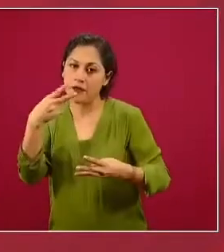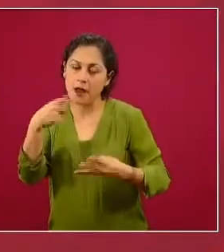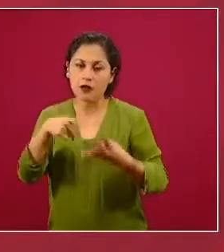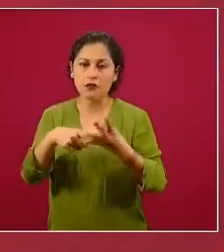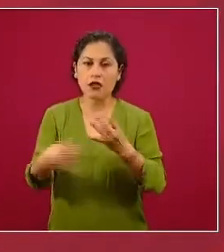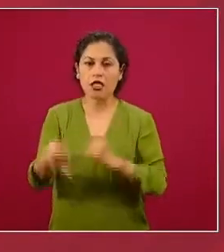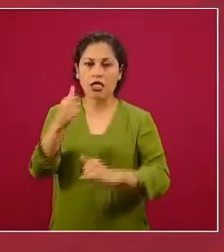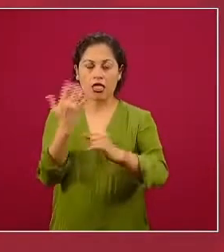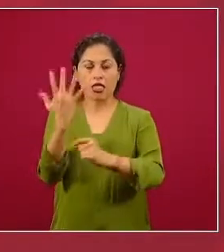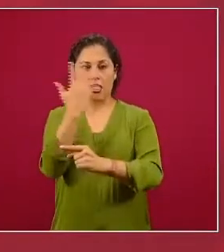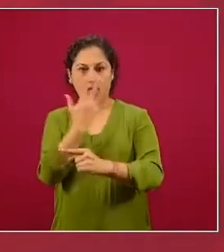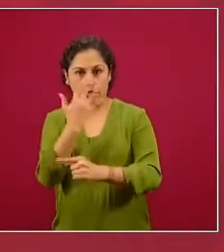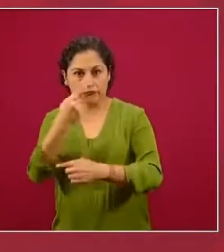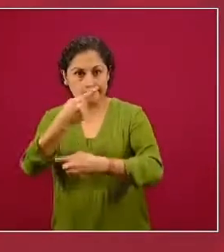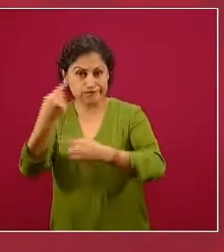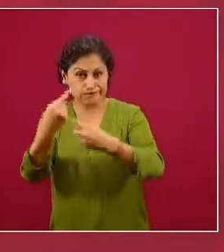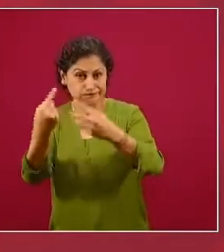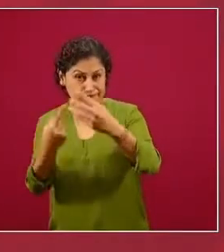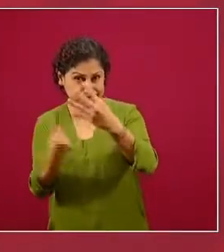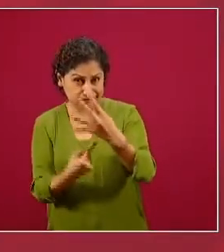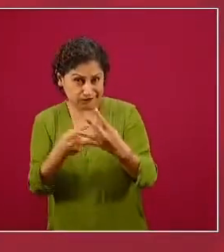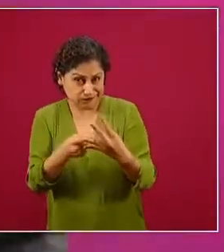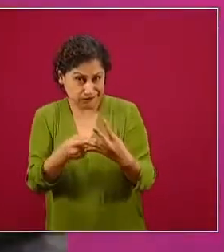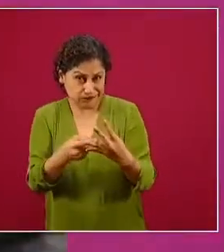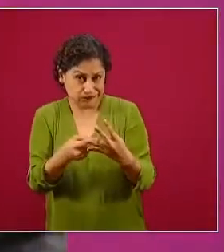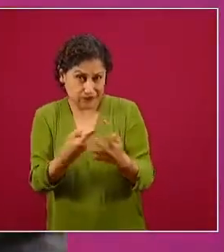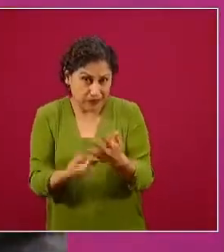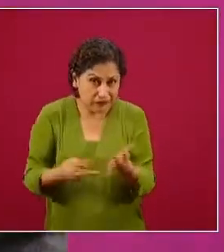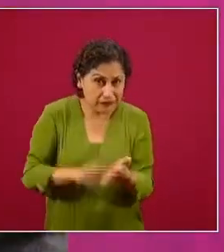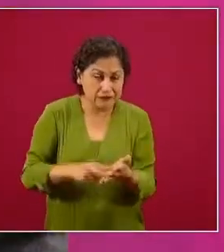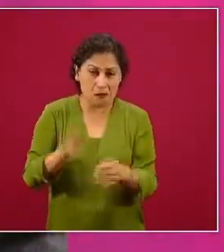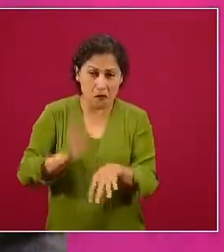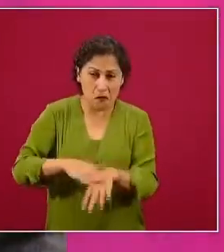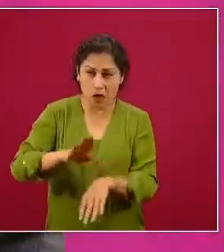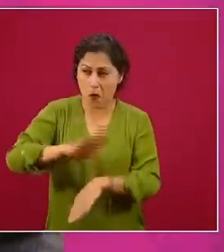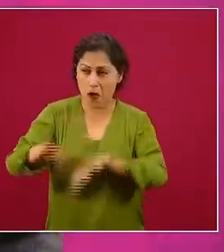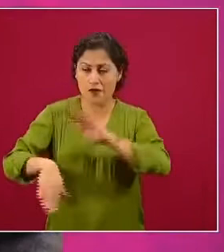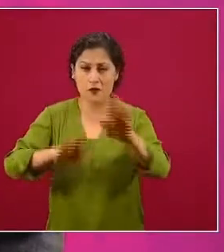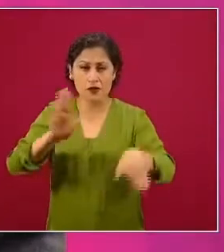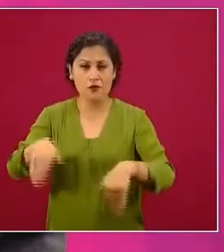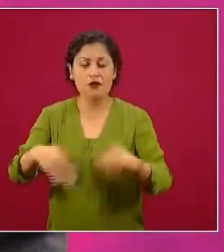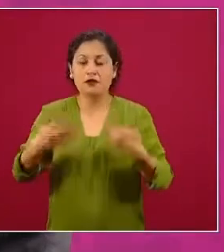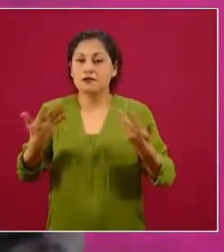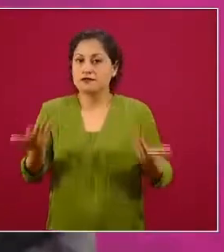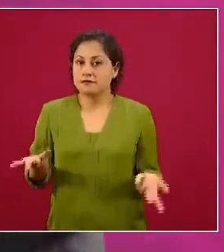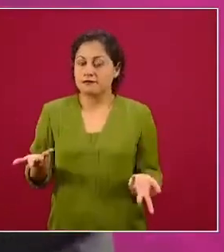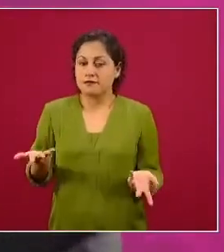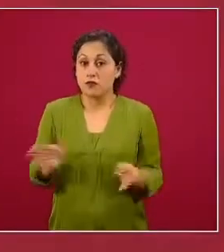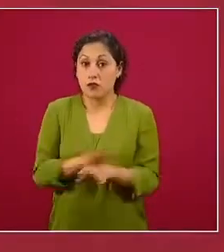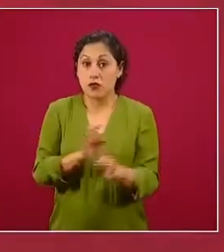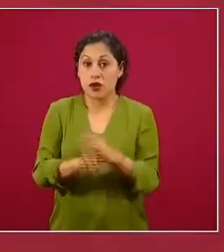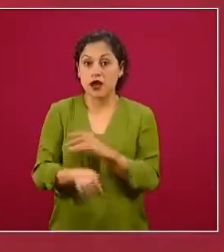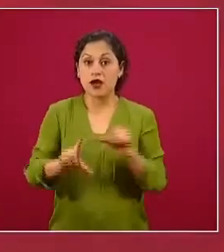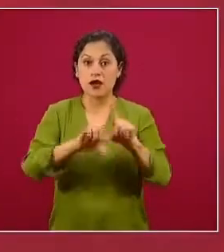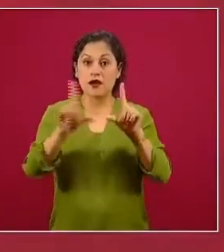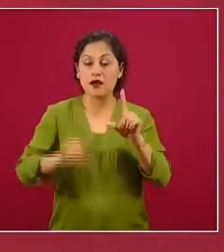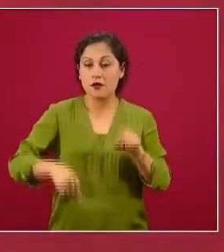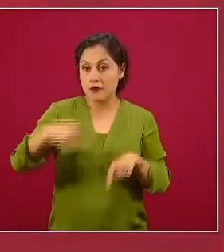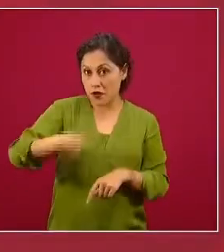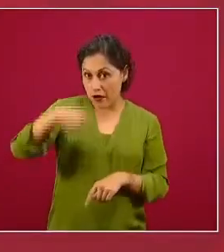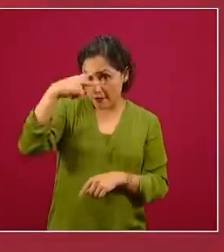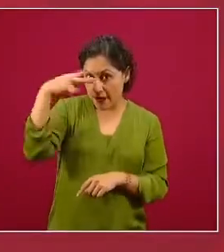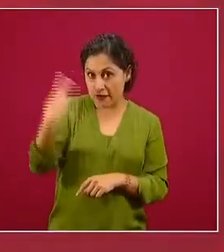alcohol. Entonces, la mitad de la mortalidad en México, el dato más reciente son